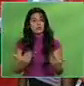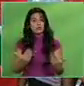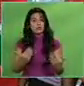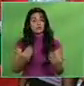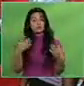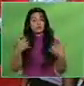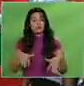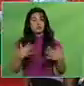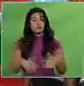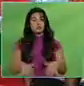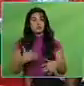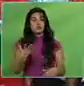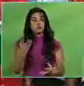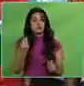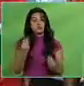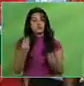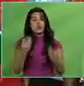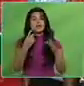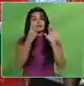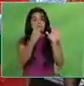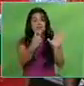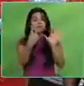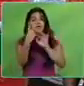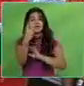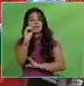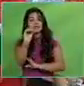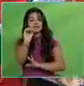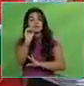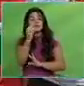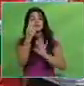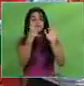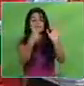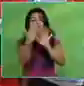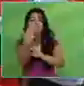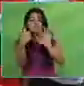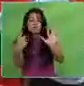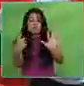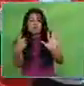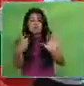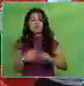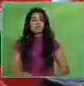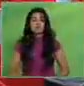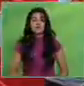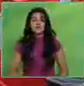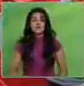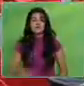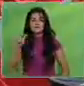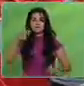realmente importante. Importante, 736 viviendas. ¡Bravo!